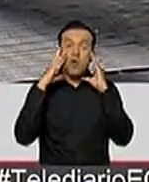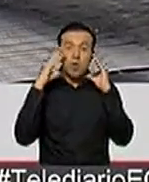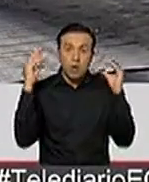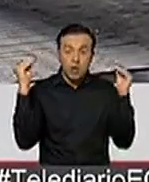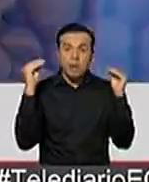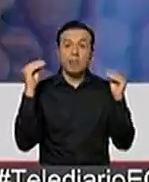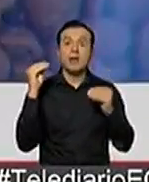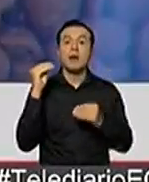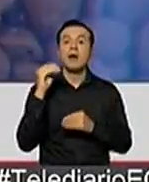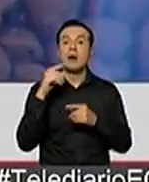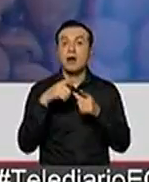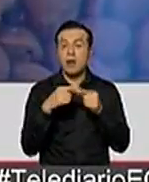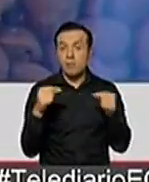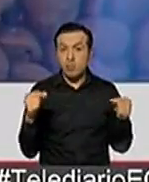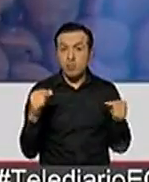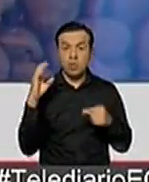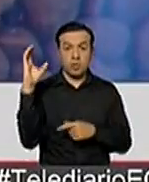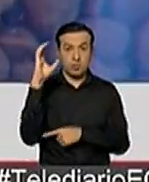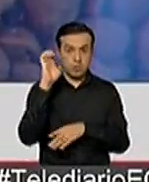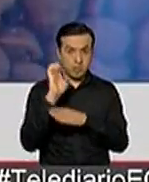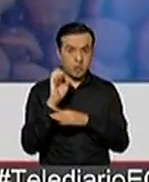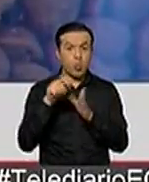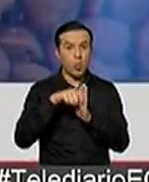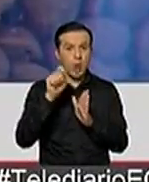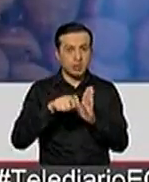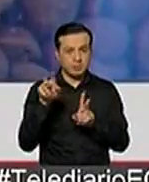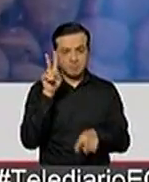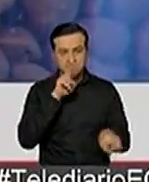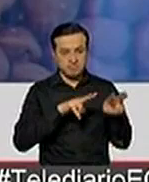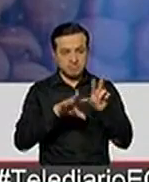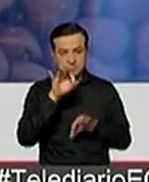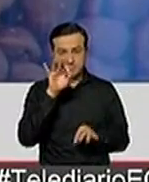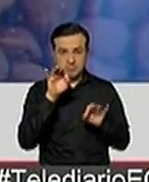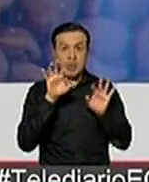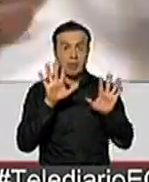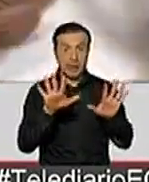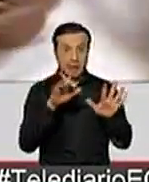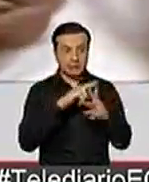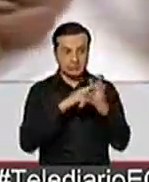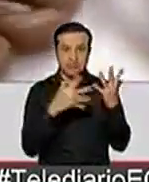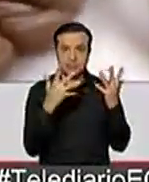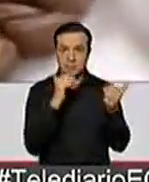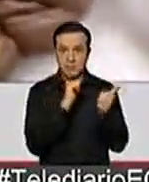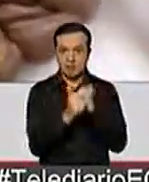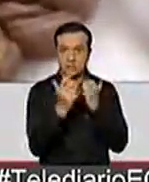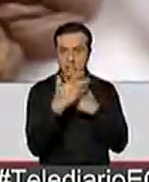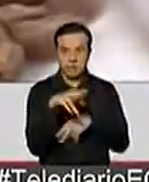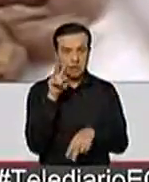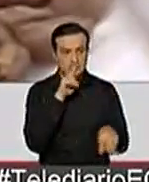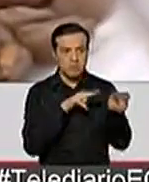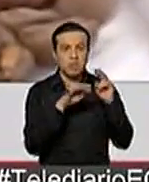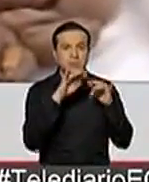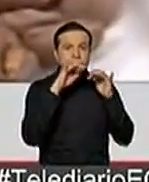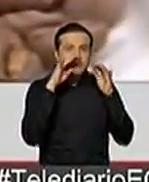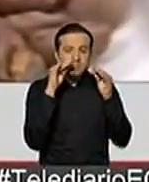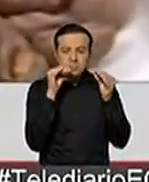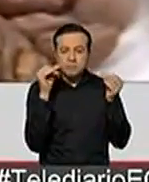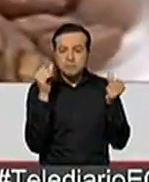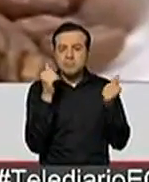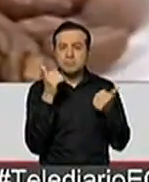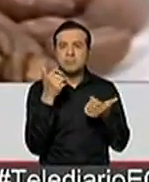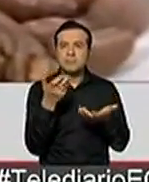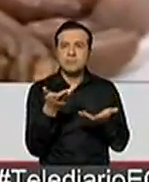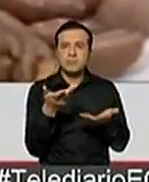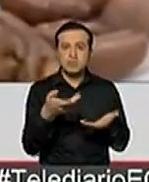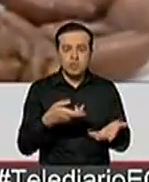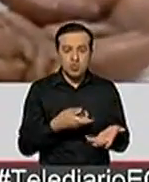y Ecuador. Solo 10 productores nacionales pasaron a la final, en donde se aprecia aroma, textura y el